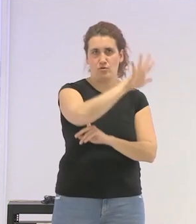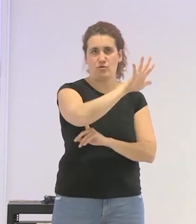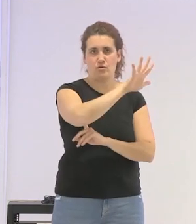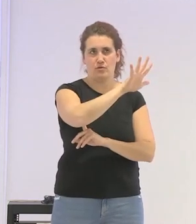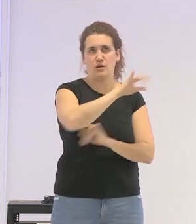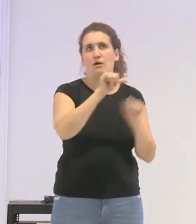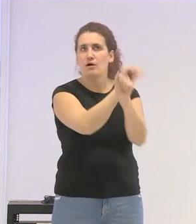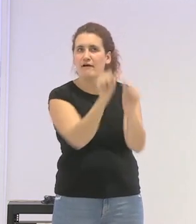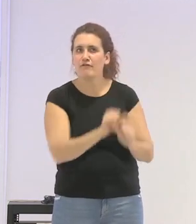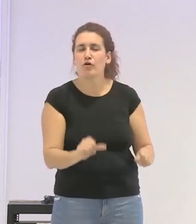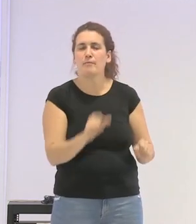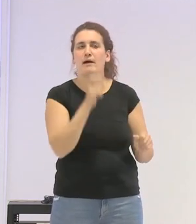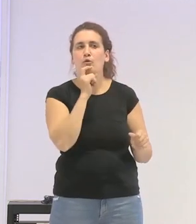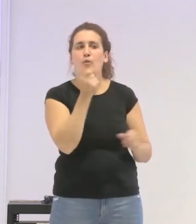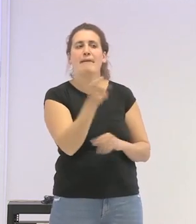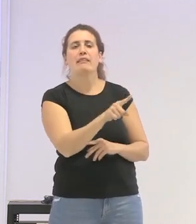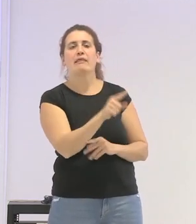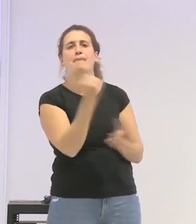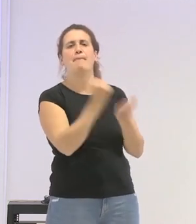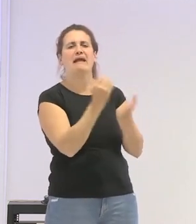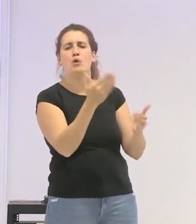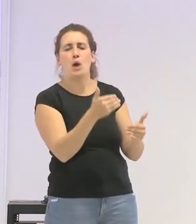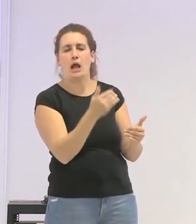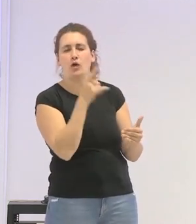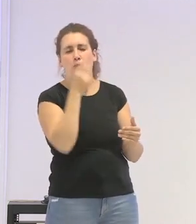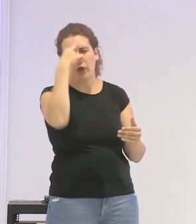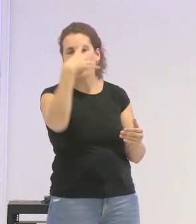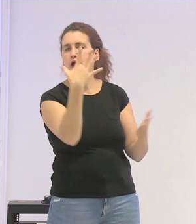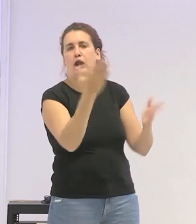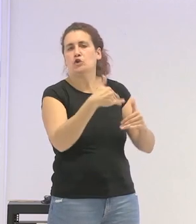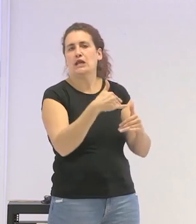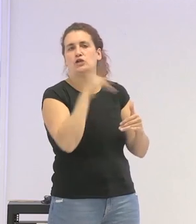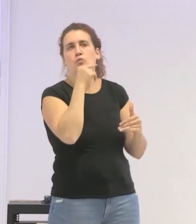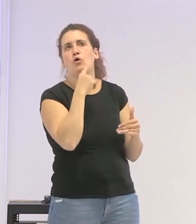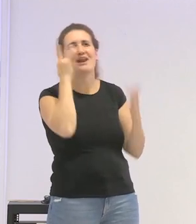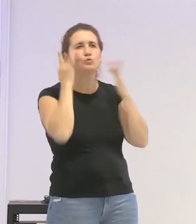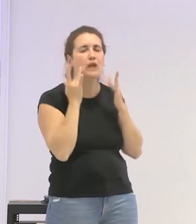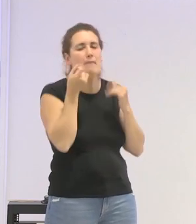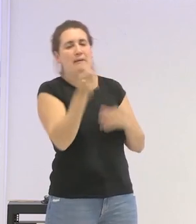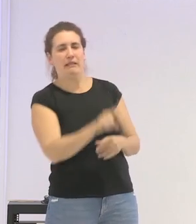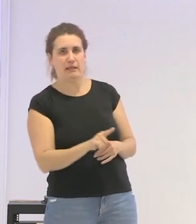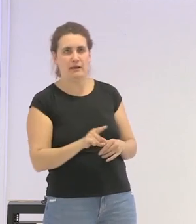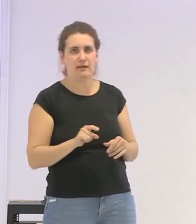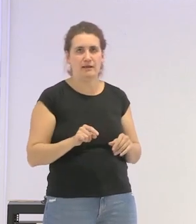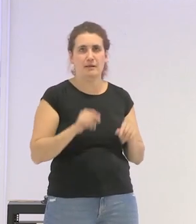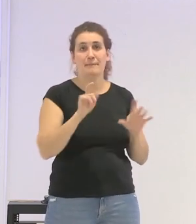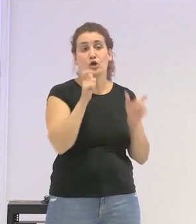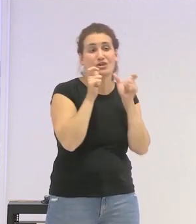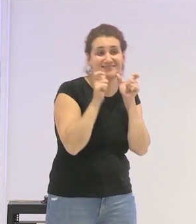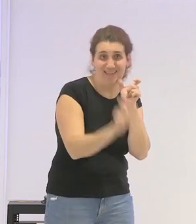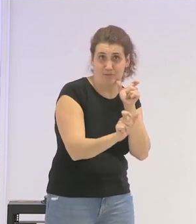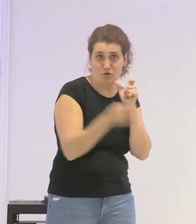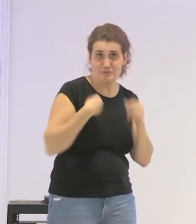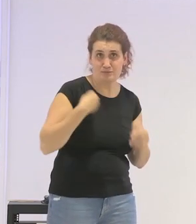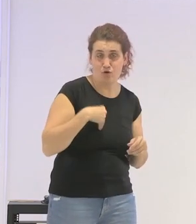forma, digamos, parece poco marcada ideológicamente, pero bueno, en cualquier caso, el término que utilizan